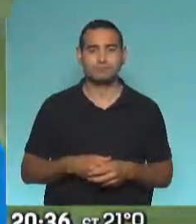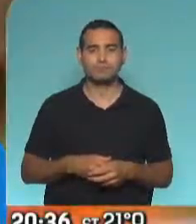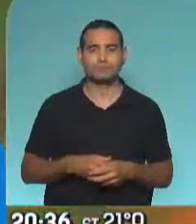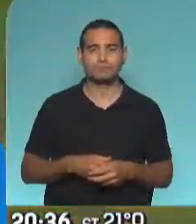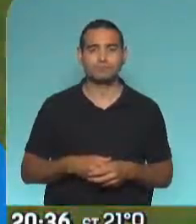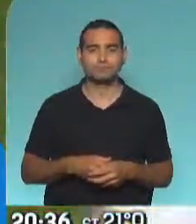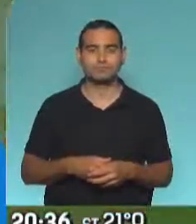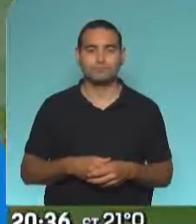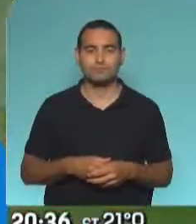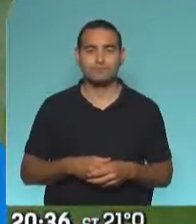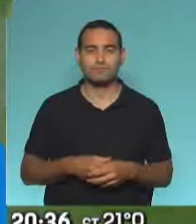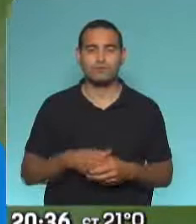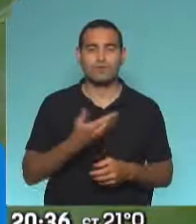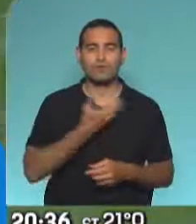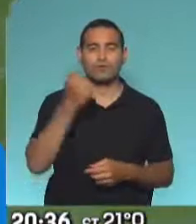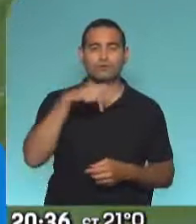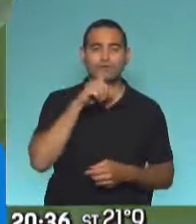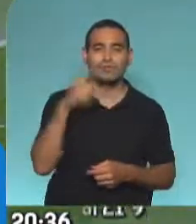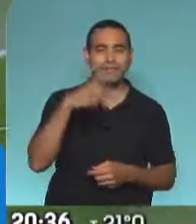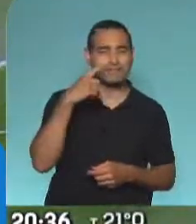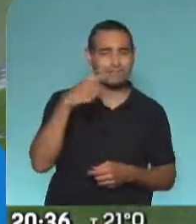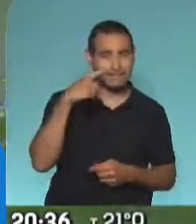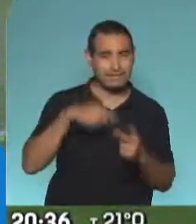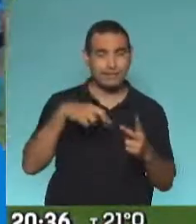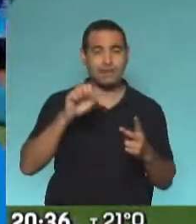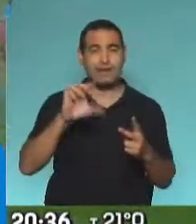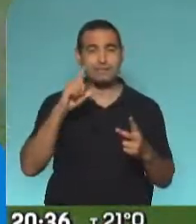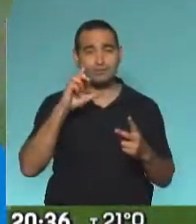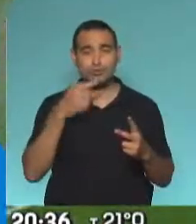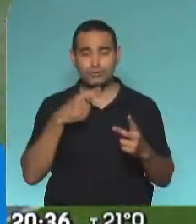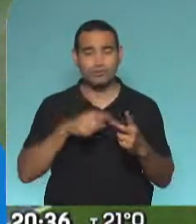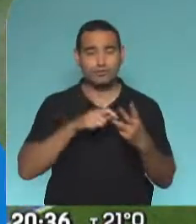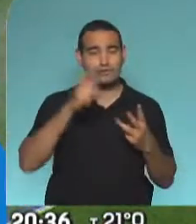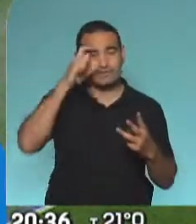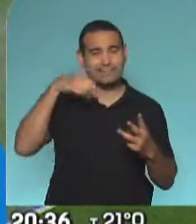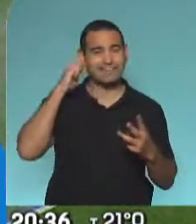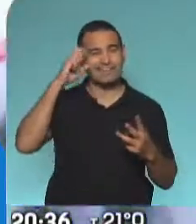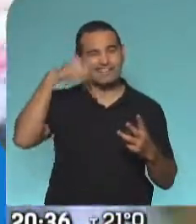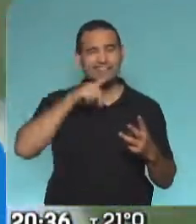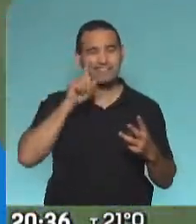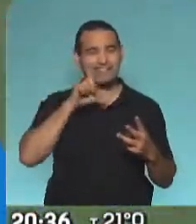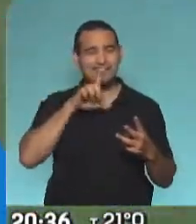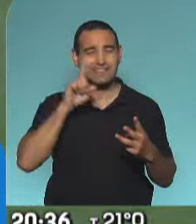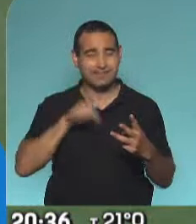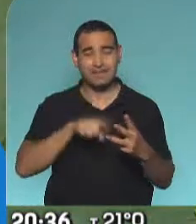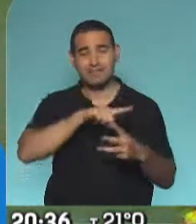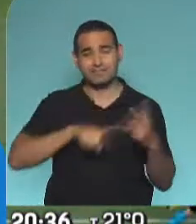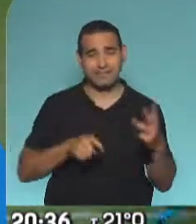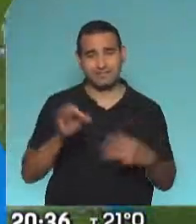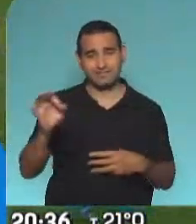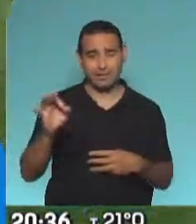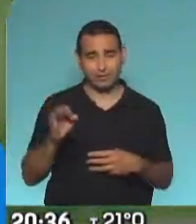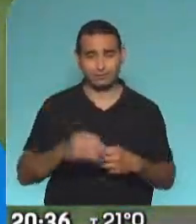de Rosario. Fabricio Fontanini, Seba Palacios, Gentiletti. Era 3-0 para Newell's Old Boys de